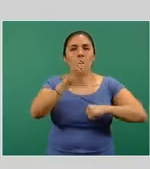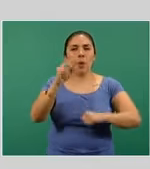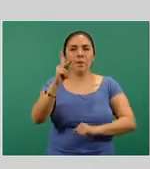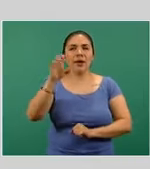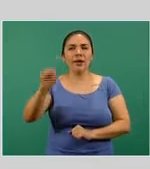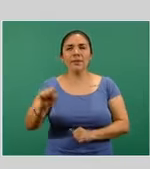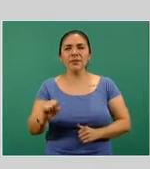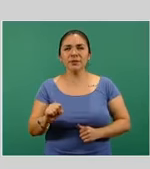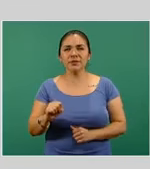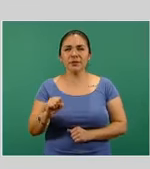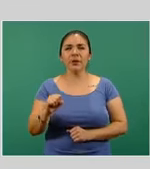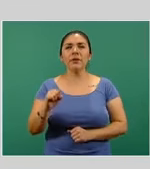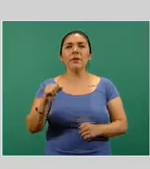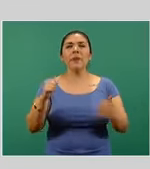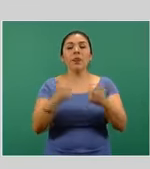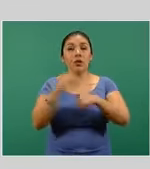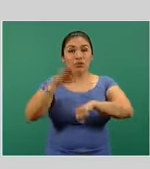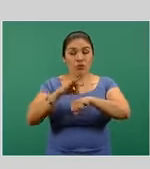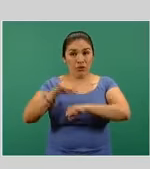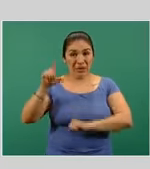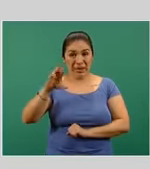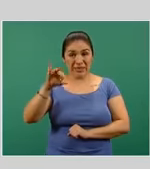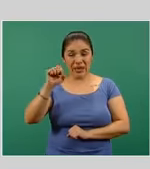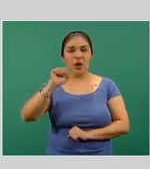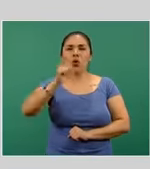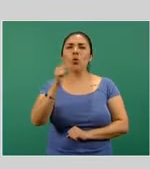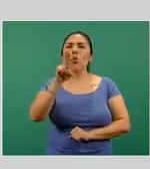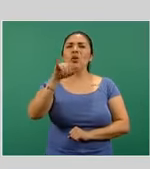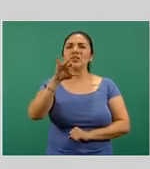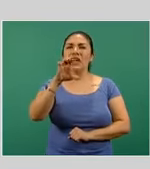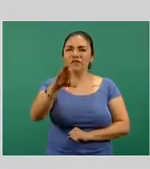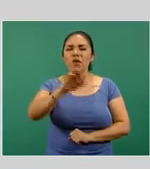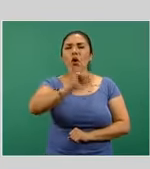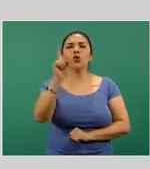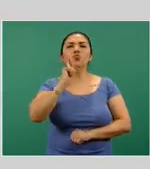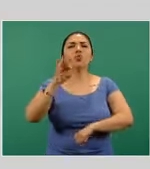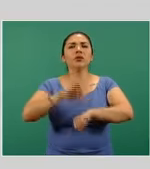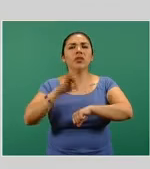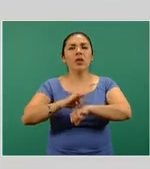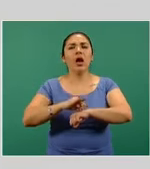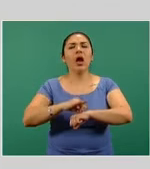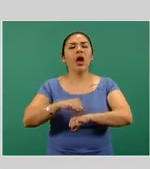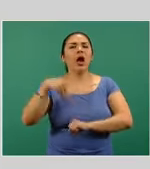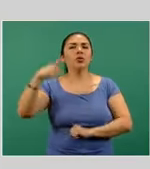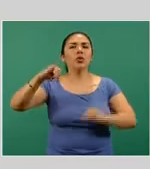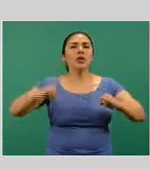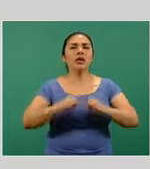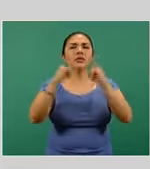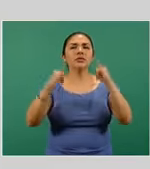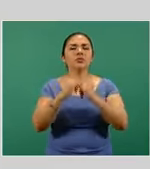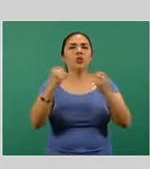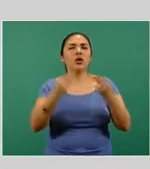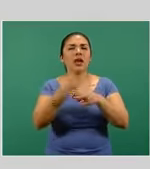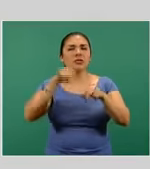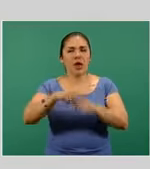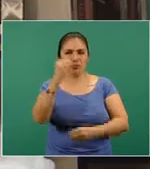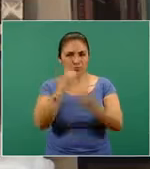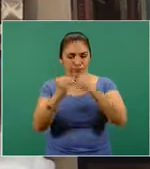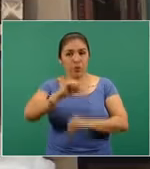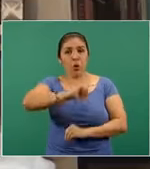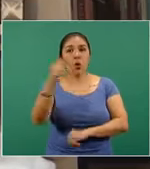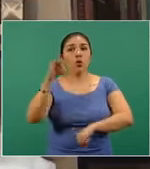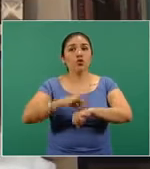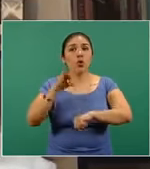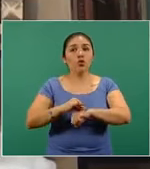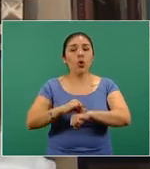Panamericana de la Salud, del doctor Christian Skog de la UNICEF, de la doctora Marta Kaufer del Instituto Nacional de Nutrición y del doctor